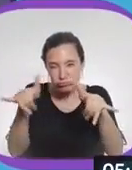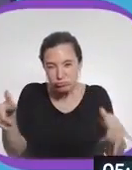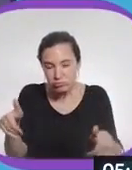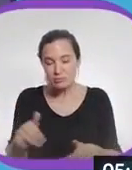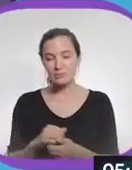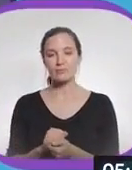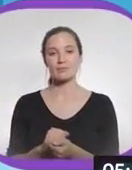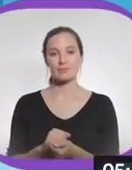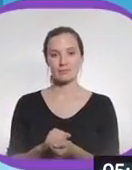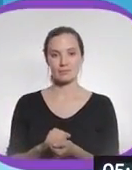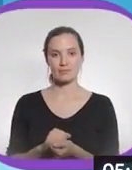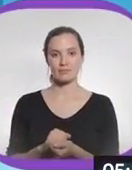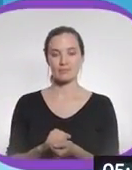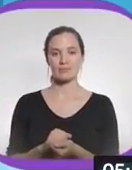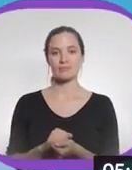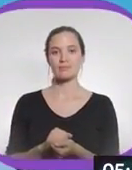noticias.